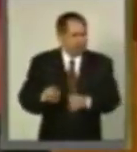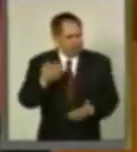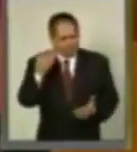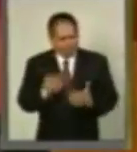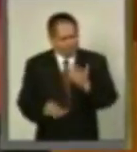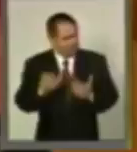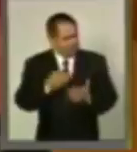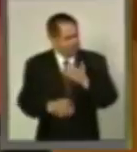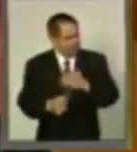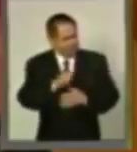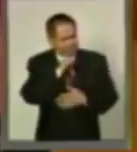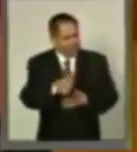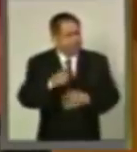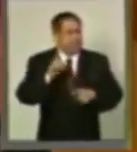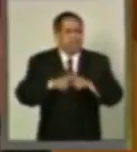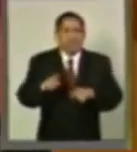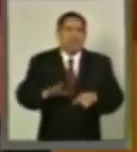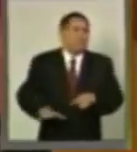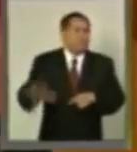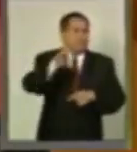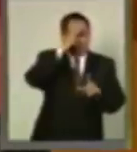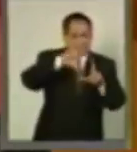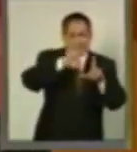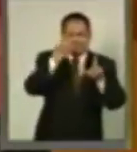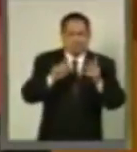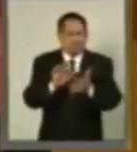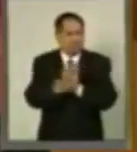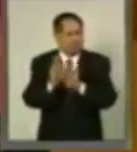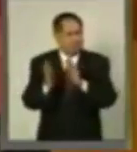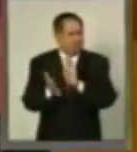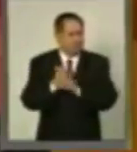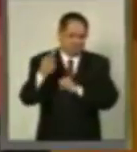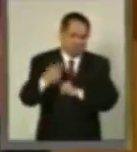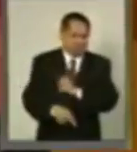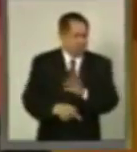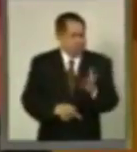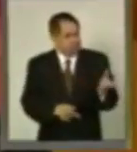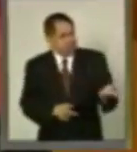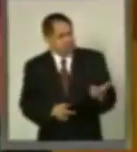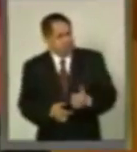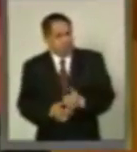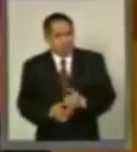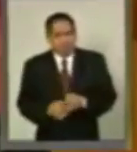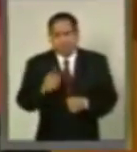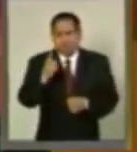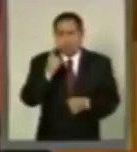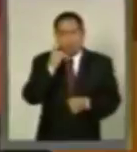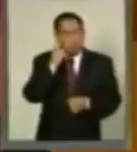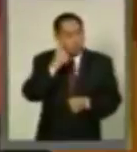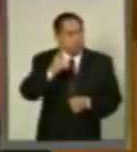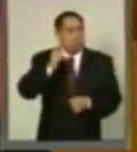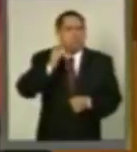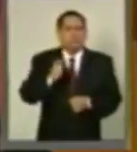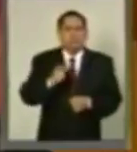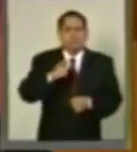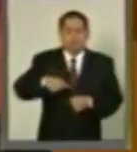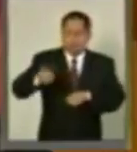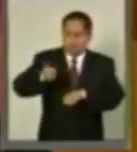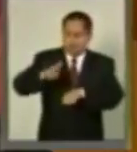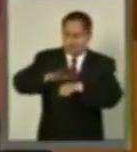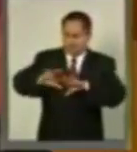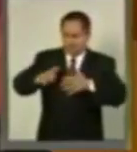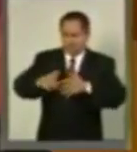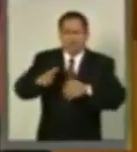el territorio pues a la delincuencia. De hecho, el principal logro de esta